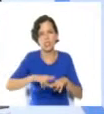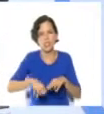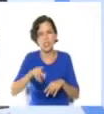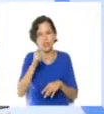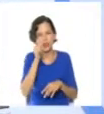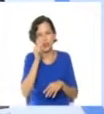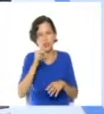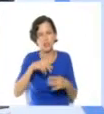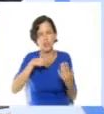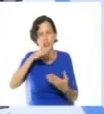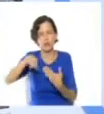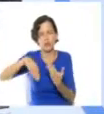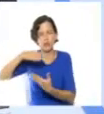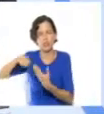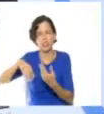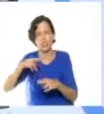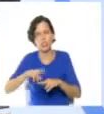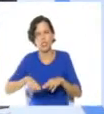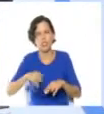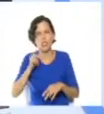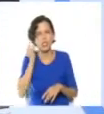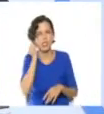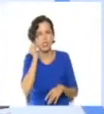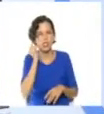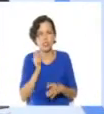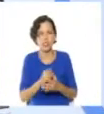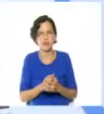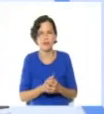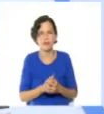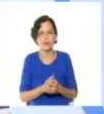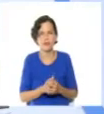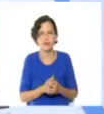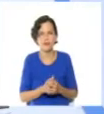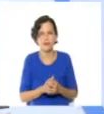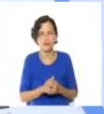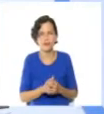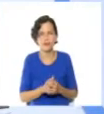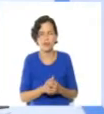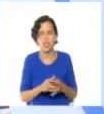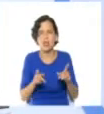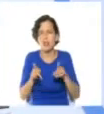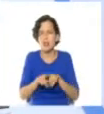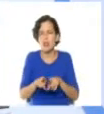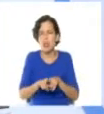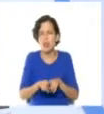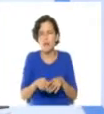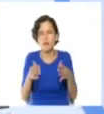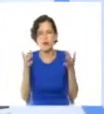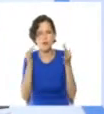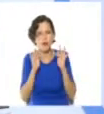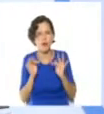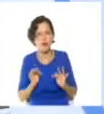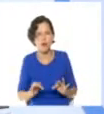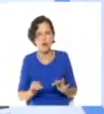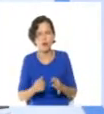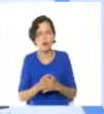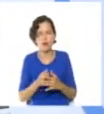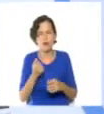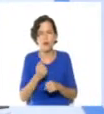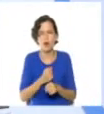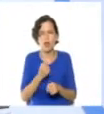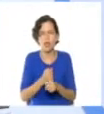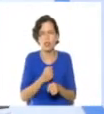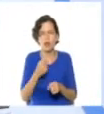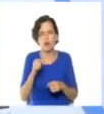niña, fenómenos típicos de este mes de diciembre. De la misma manera, vamos a